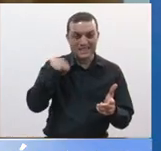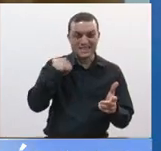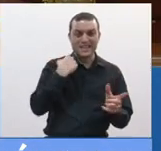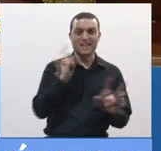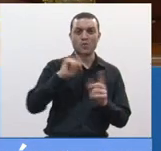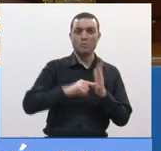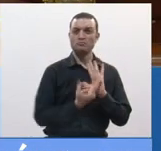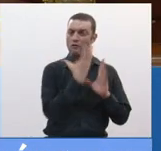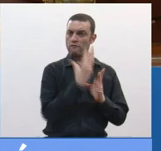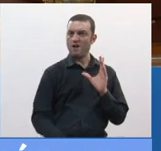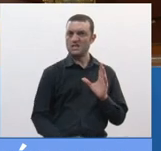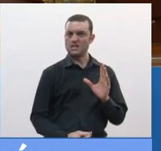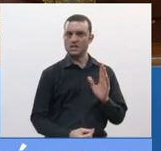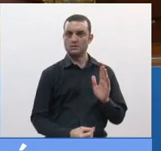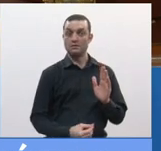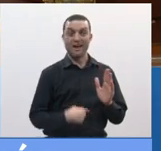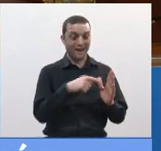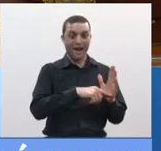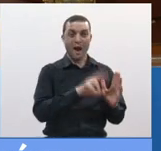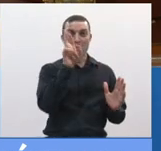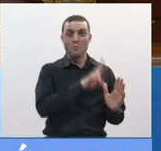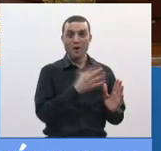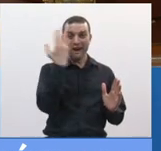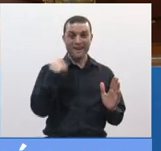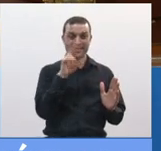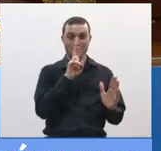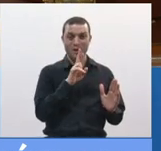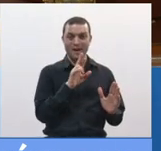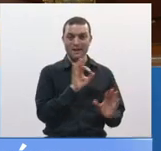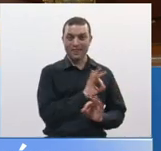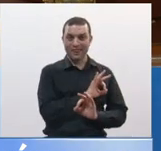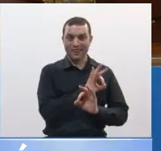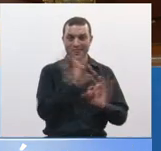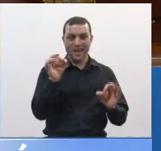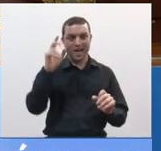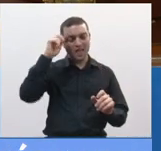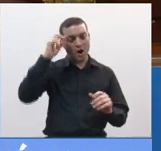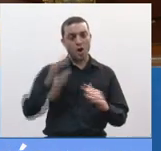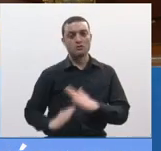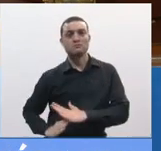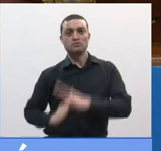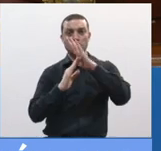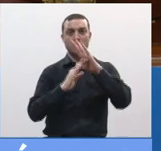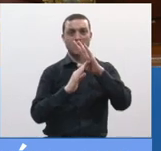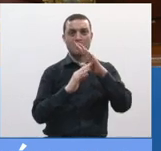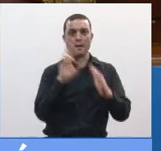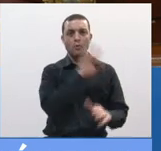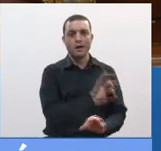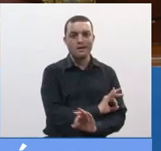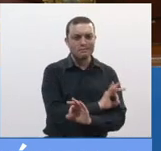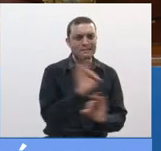Corte Suprema de Justicia. No eligieron una sola mujer ahí, en el máximo tribunal del país, el máximo tribunal político del